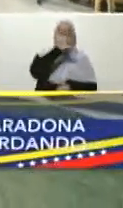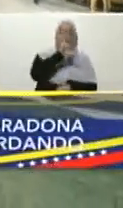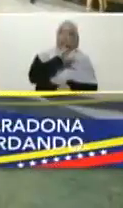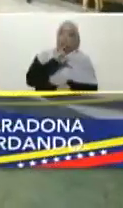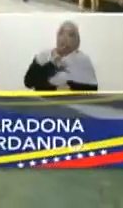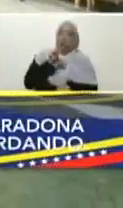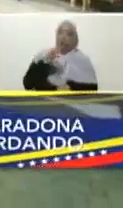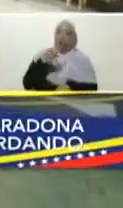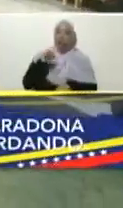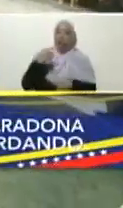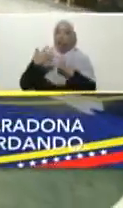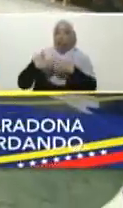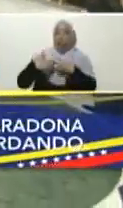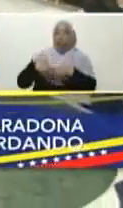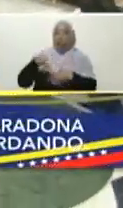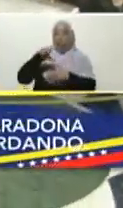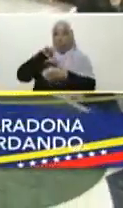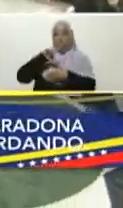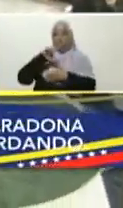Petrocaribe está